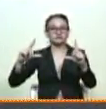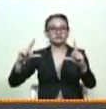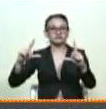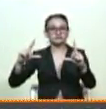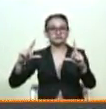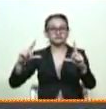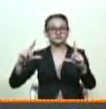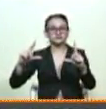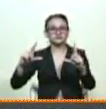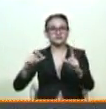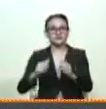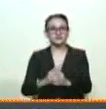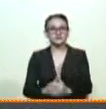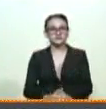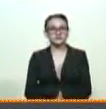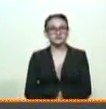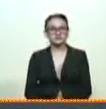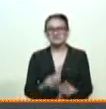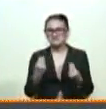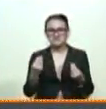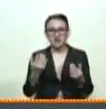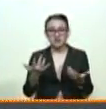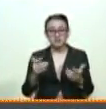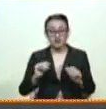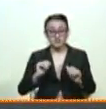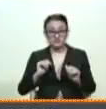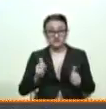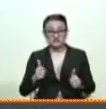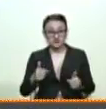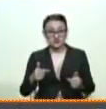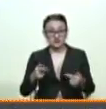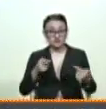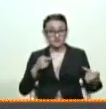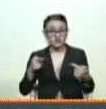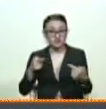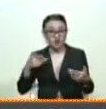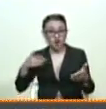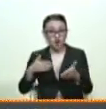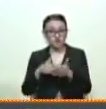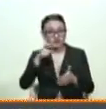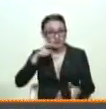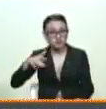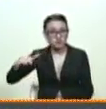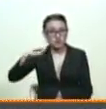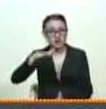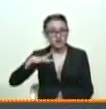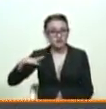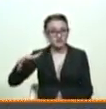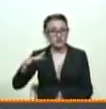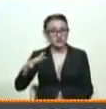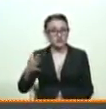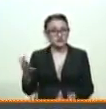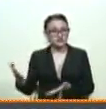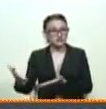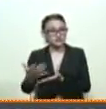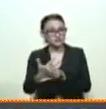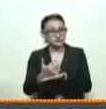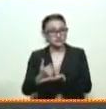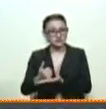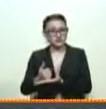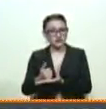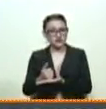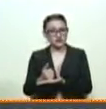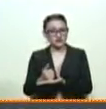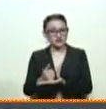pantallas para accionar contra los pueblos y extraer de ellos lo